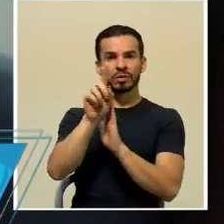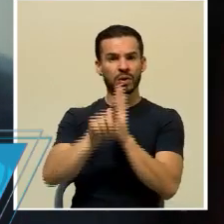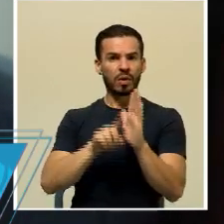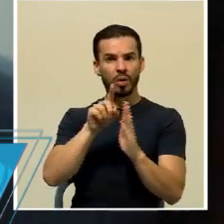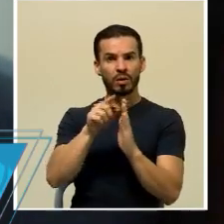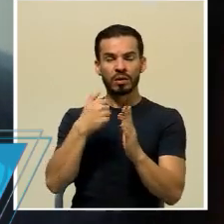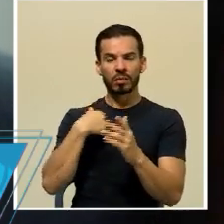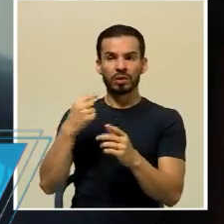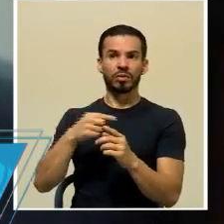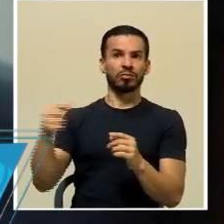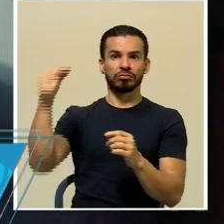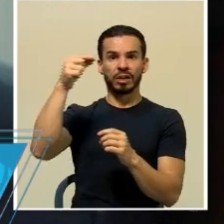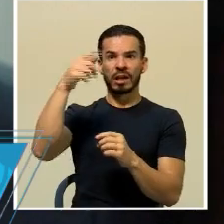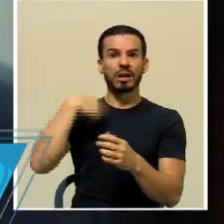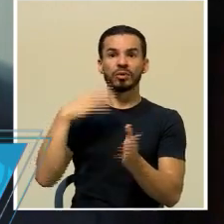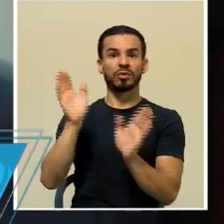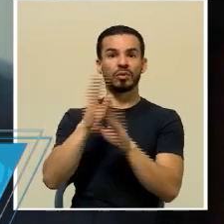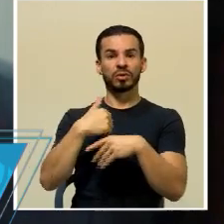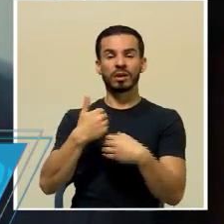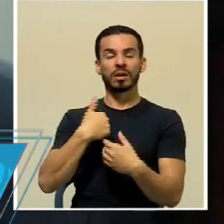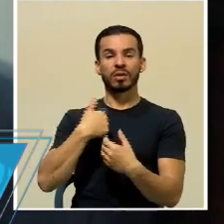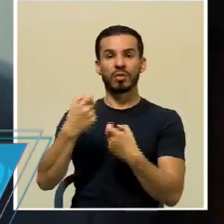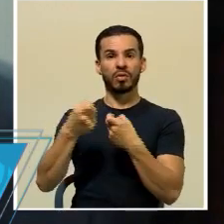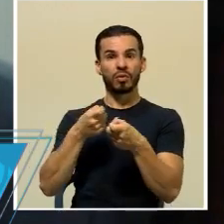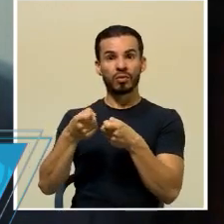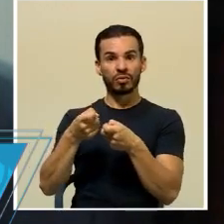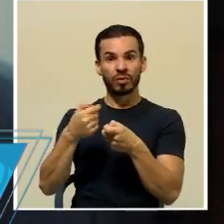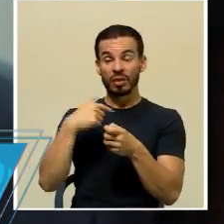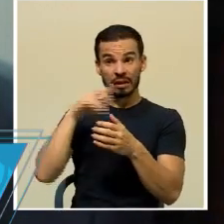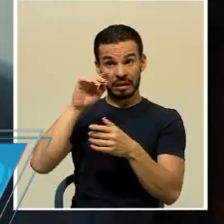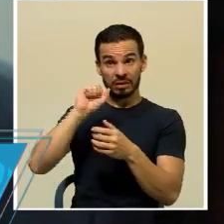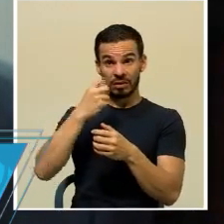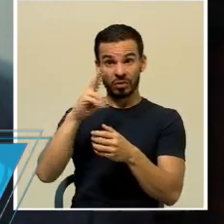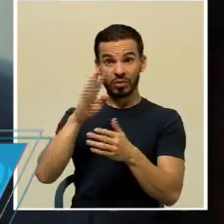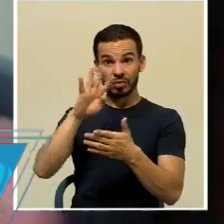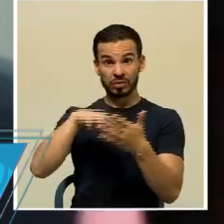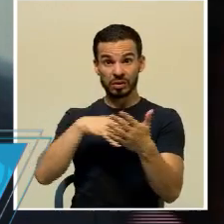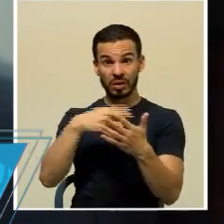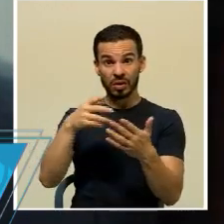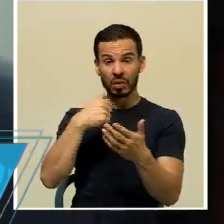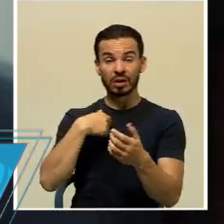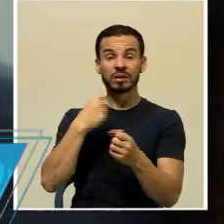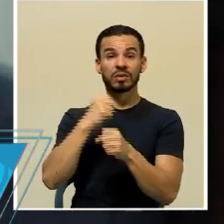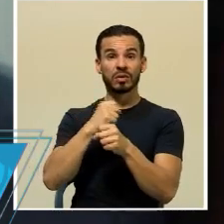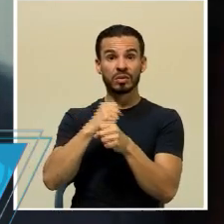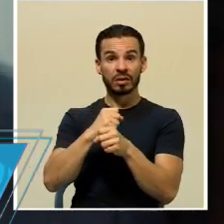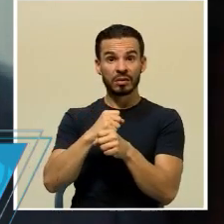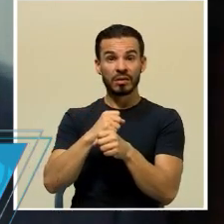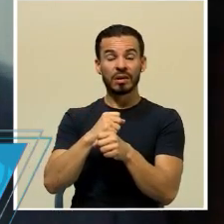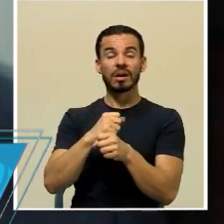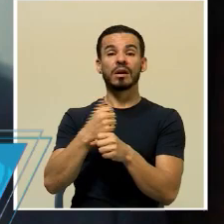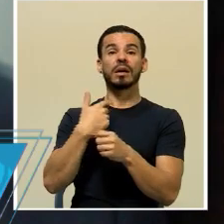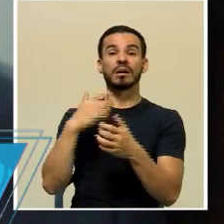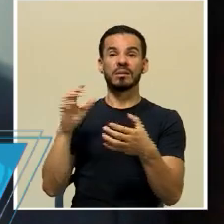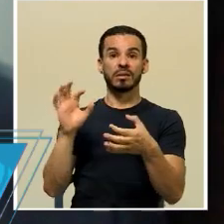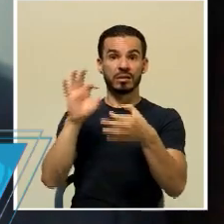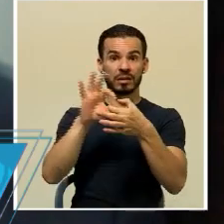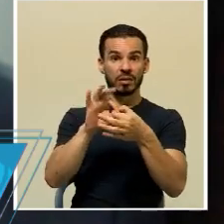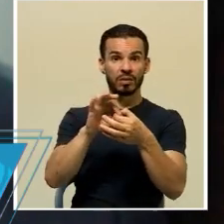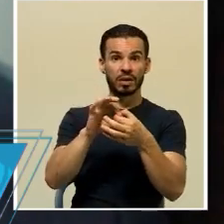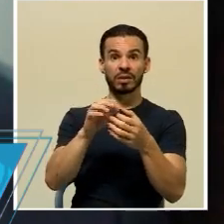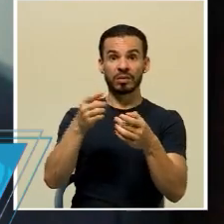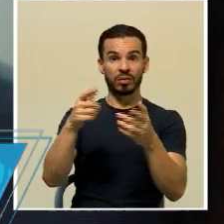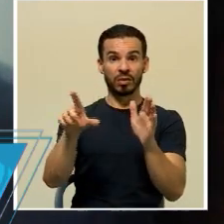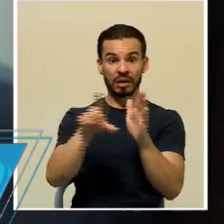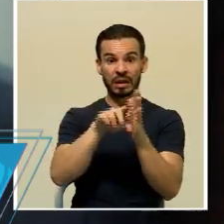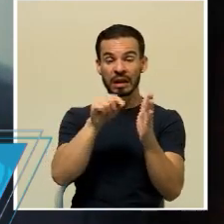porque yo soy jerarca, no tengo control de esas 12 horas que yo estoy trabajando, de acuerdo al decreto,